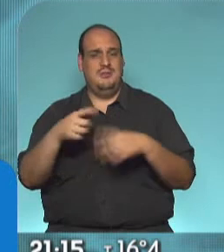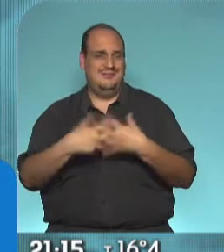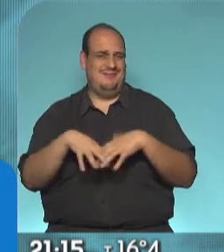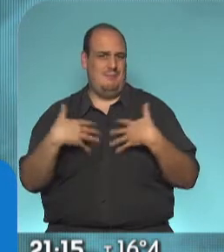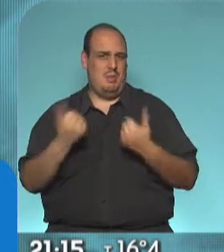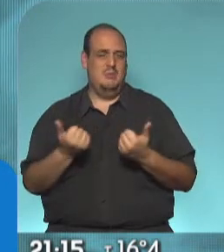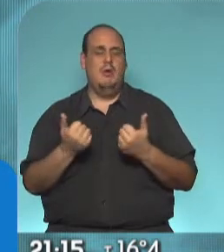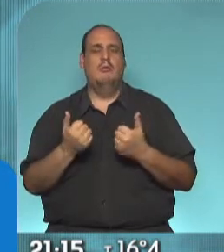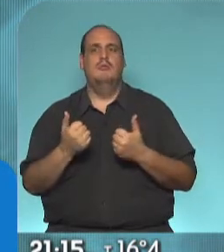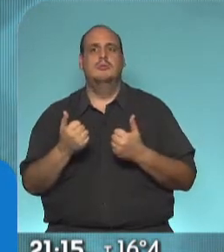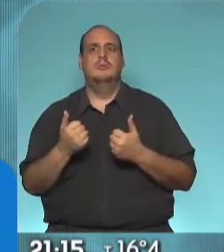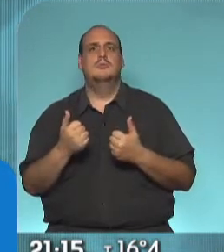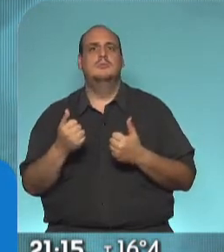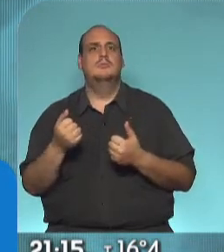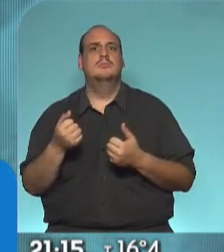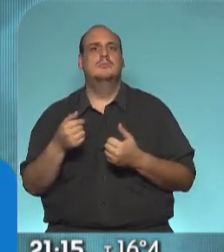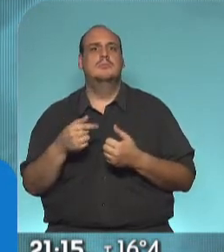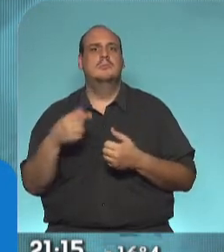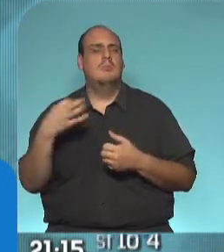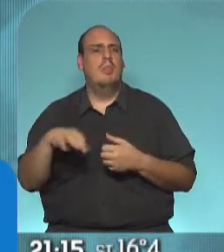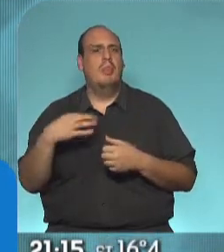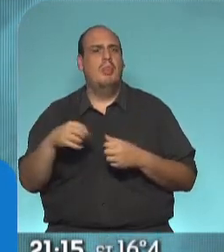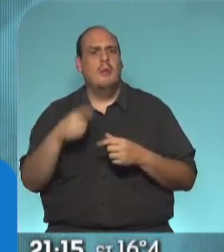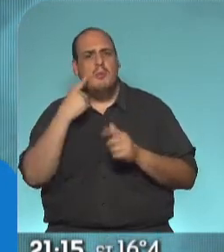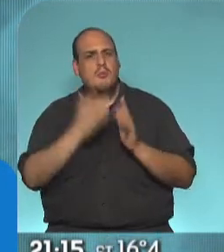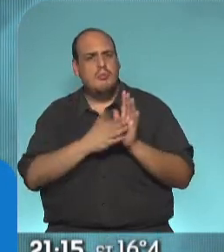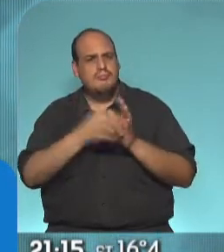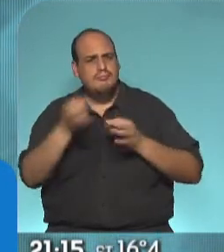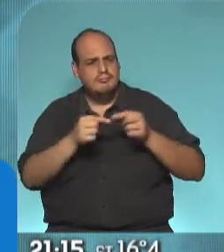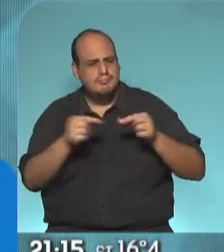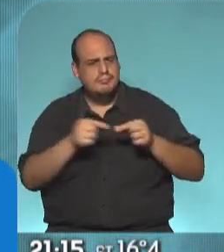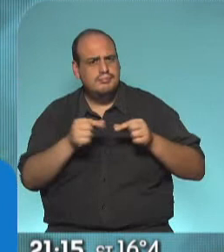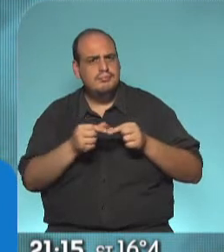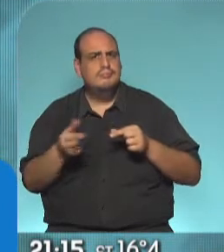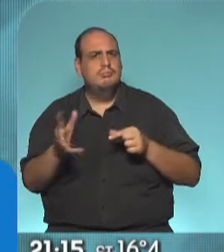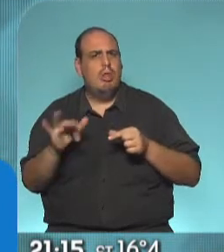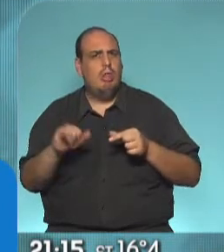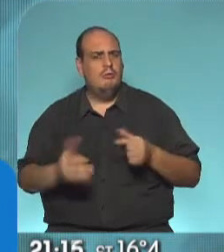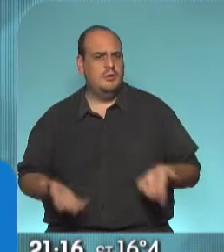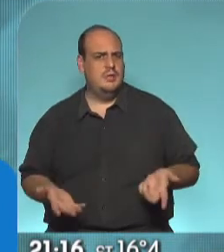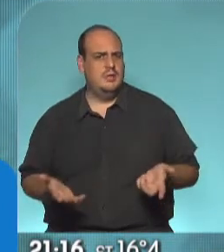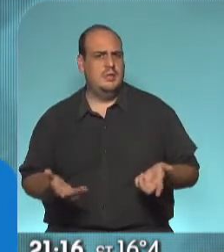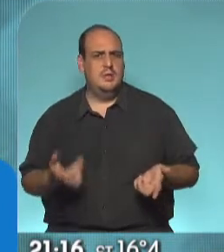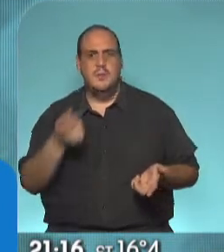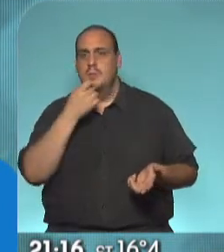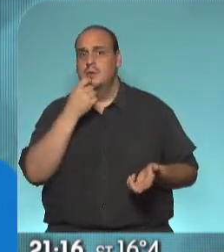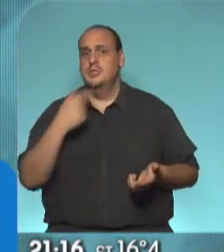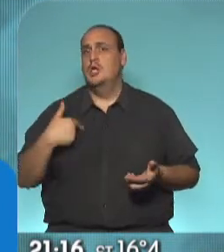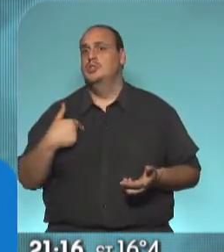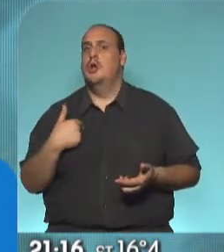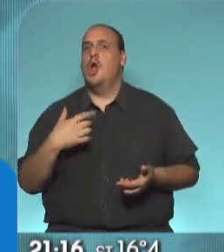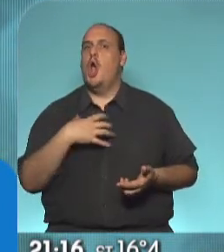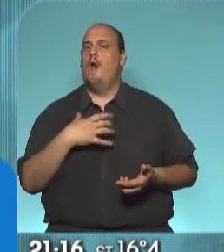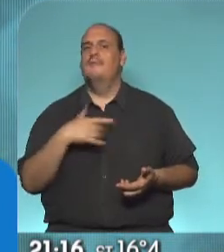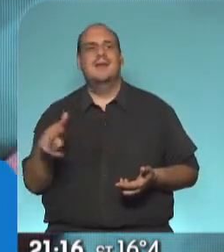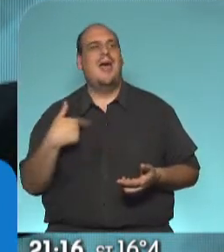exigimos y exigen muchos muchachos que se los testee periódicamente. Independientemente de síntomas. Porque si no sos un contagiador de confianza. Claro.